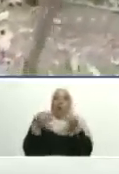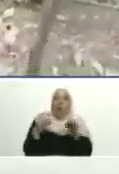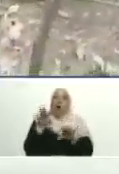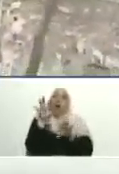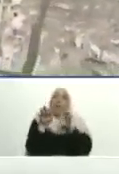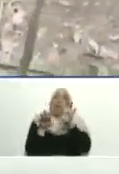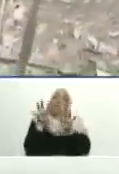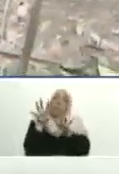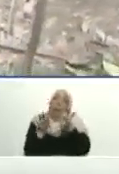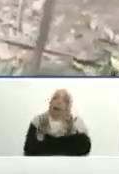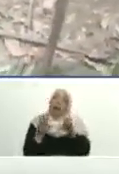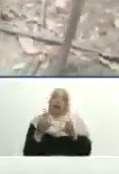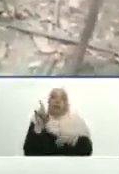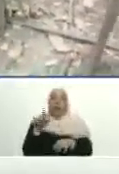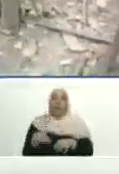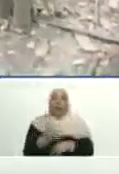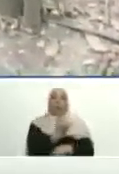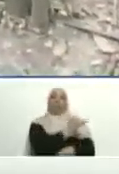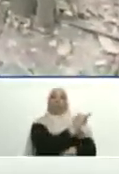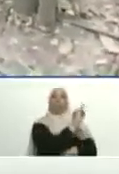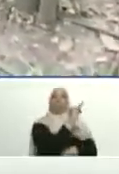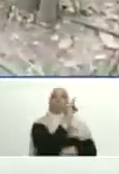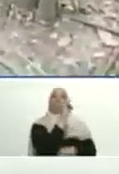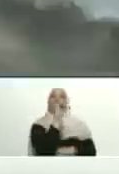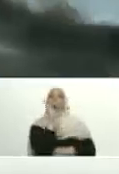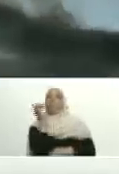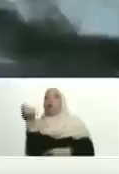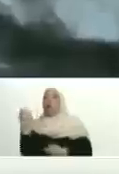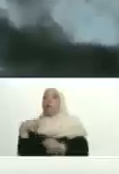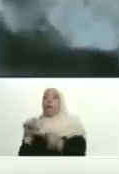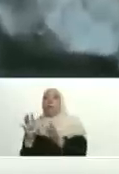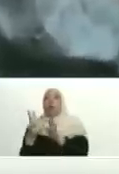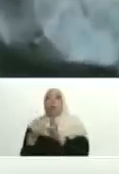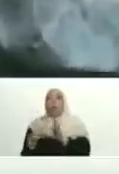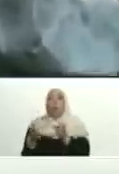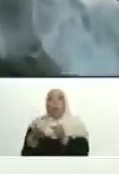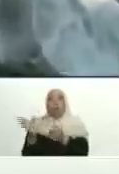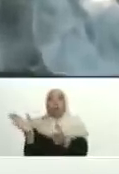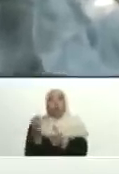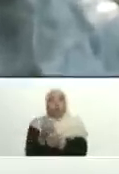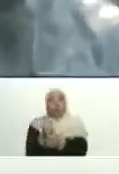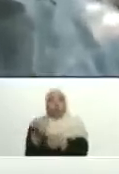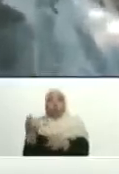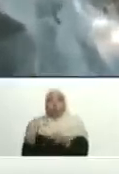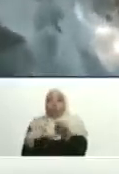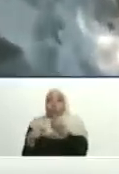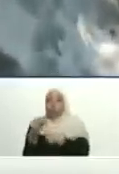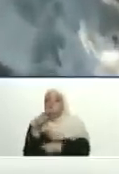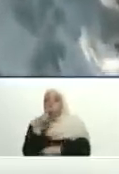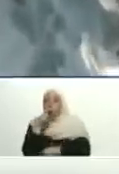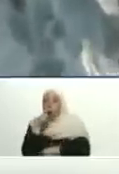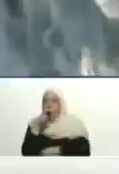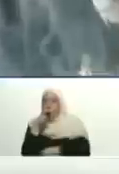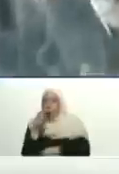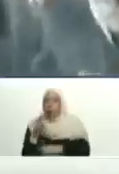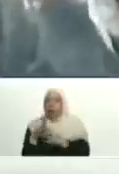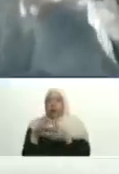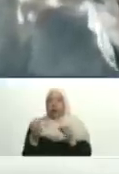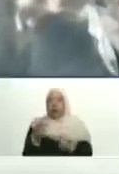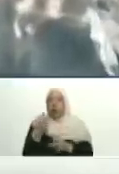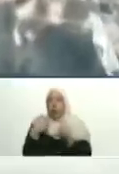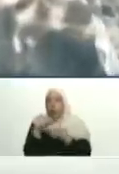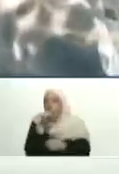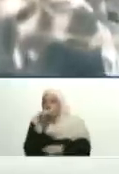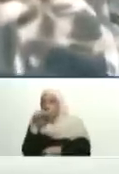liberar el Estado Bolívar de bandas ilegales, de bandas criminales, de minería ilegal. Tenemos que ir con